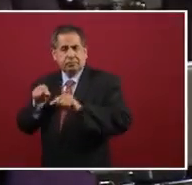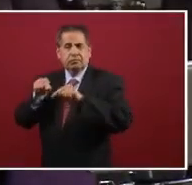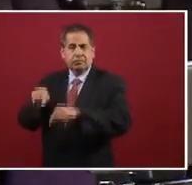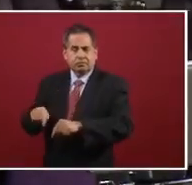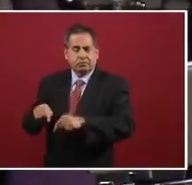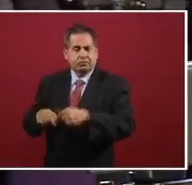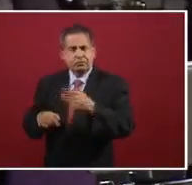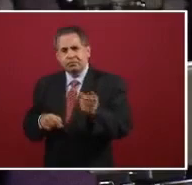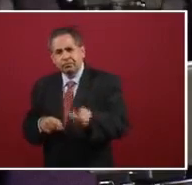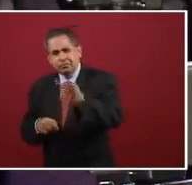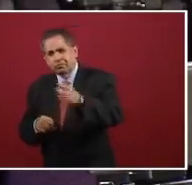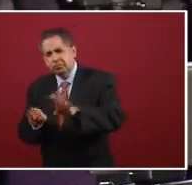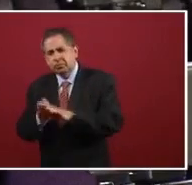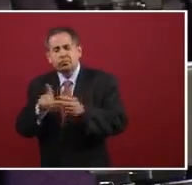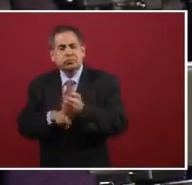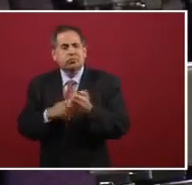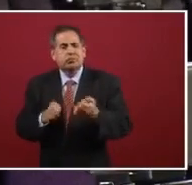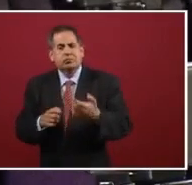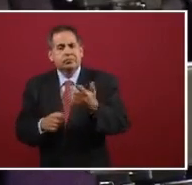implementación